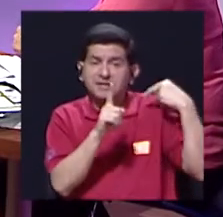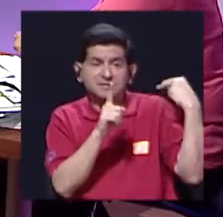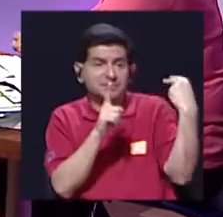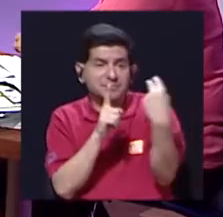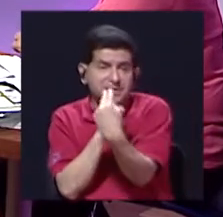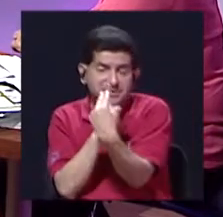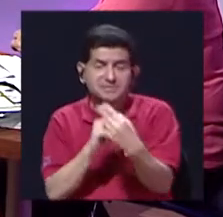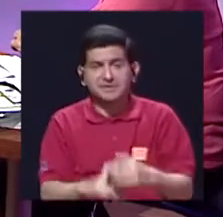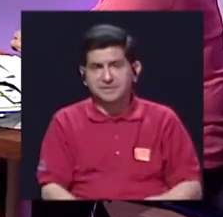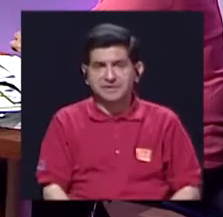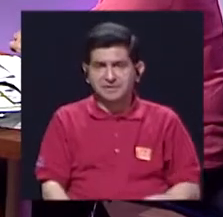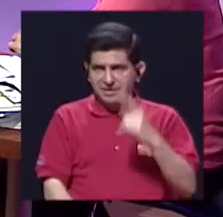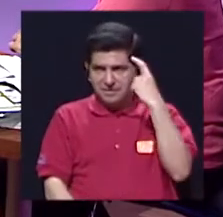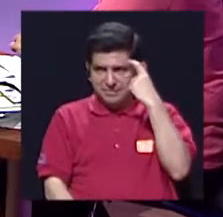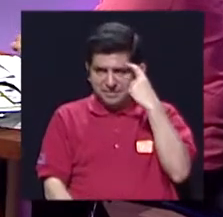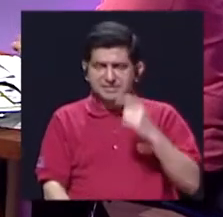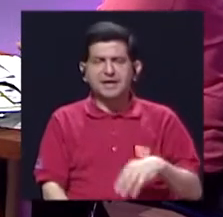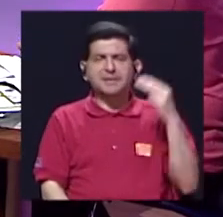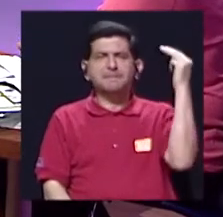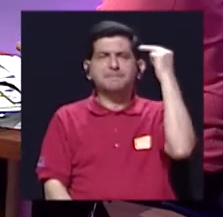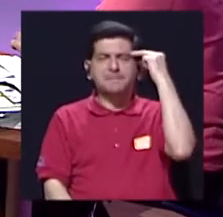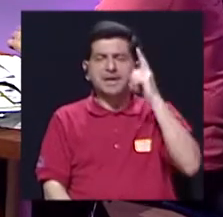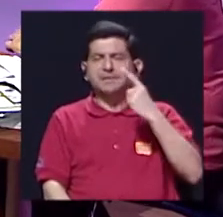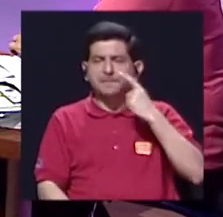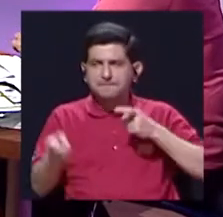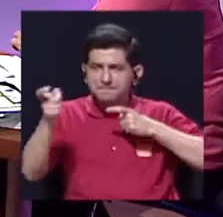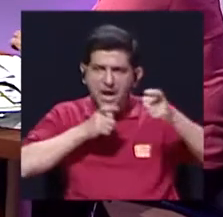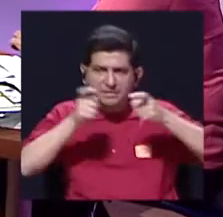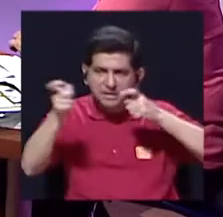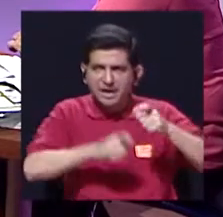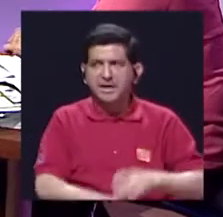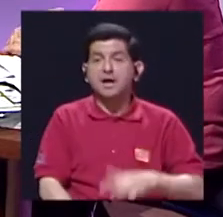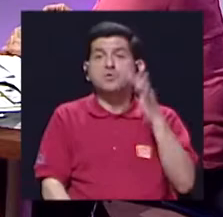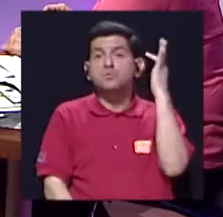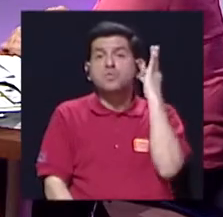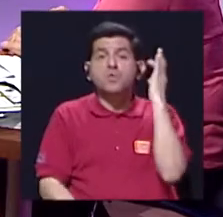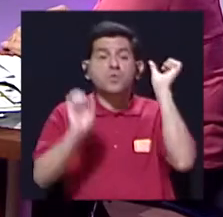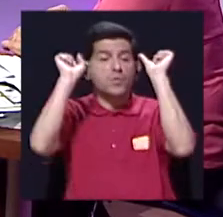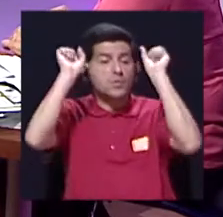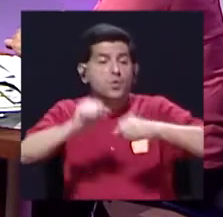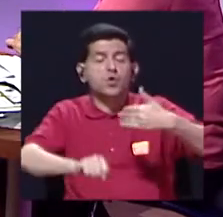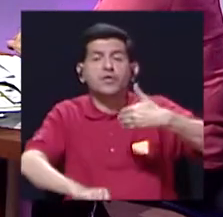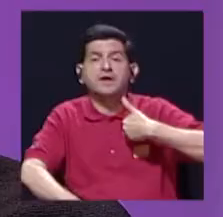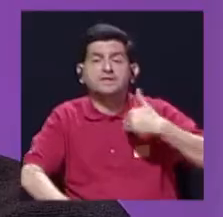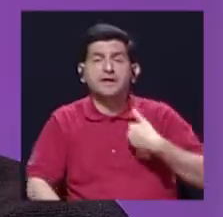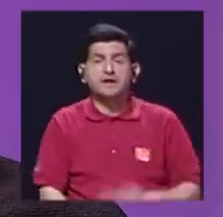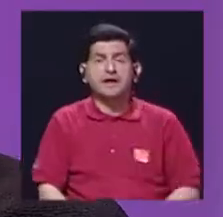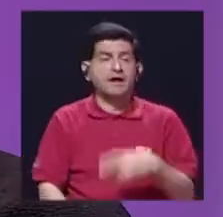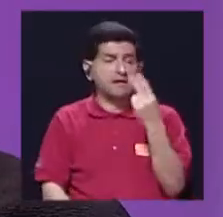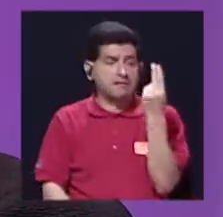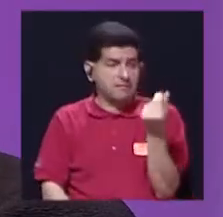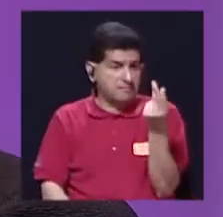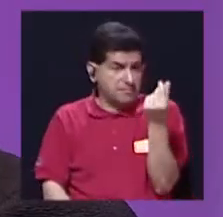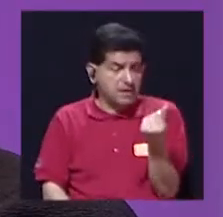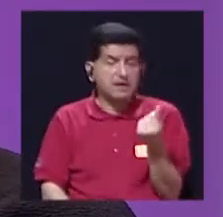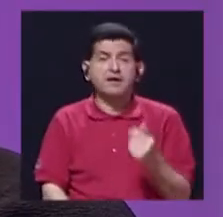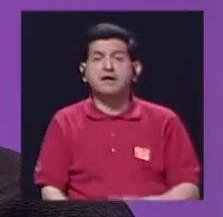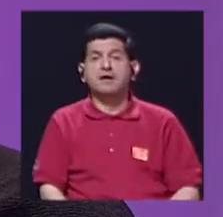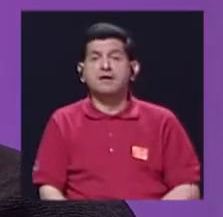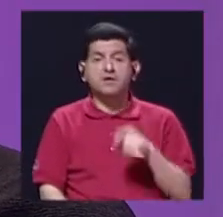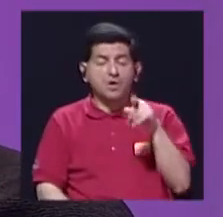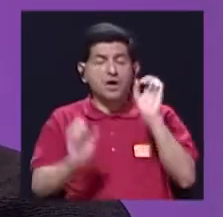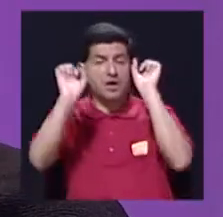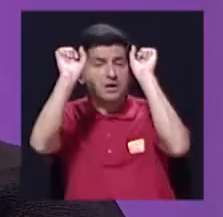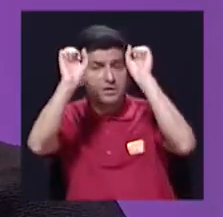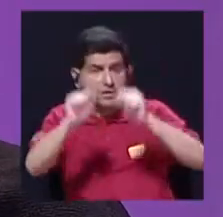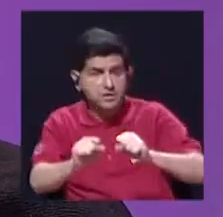de vista de la mentalidad patriarcal que mujeres puedan tener los recursos económicos